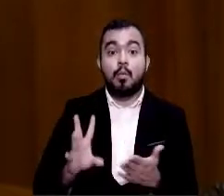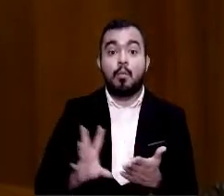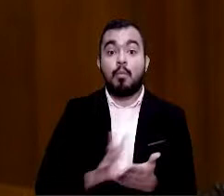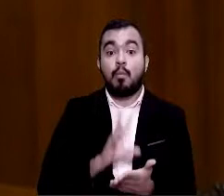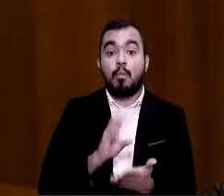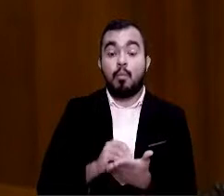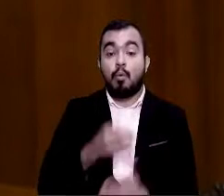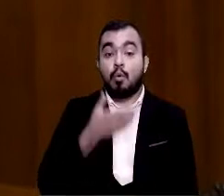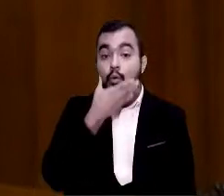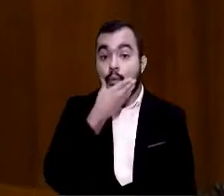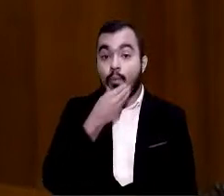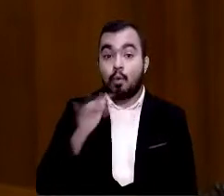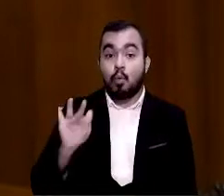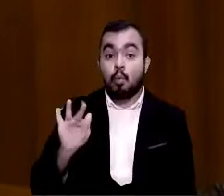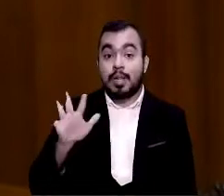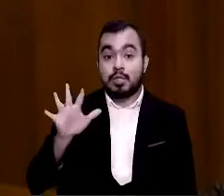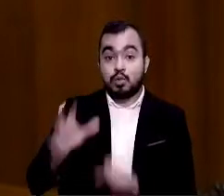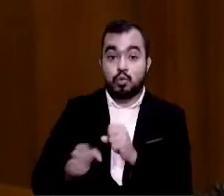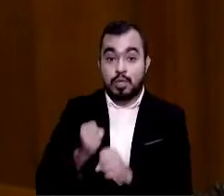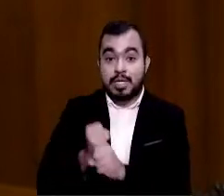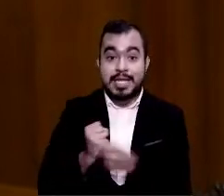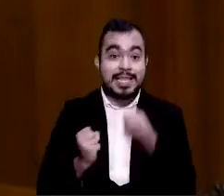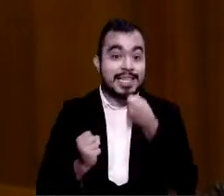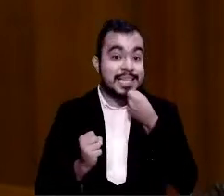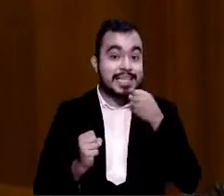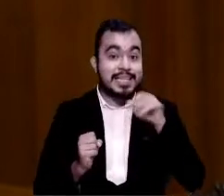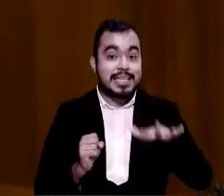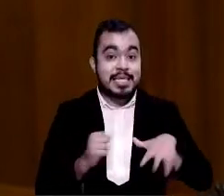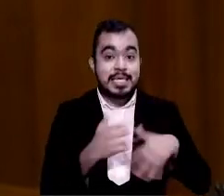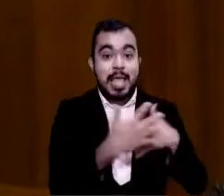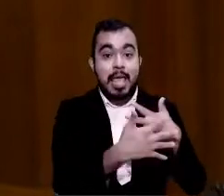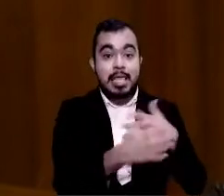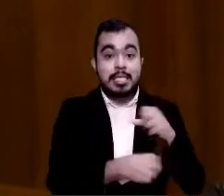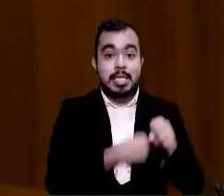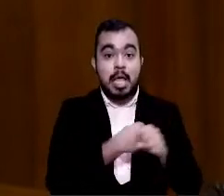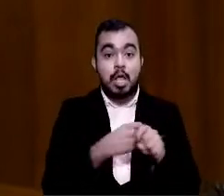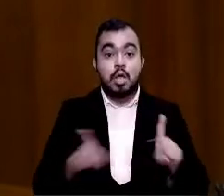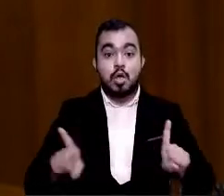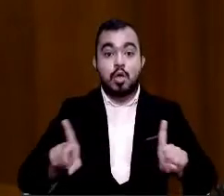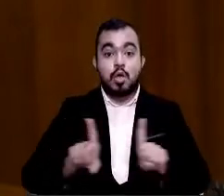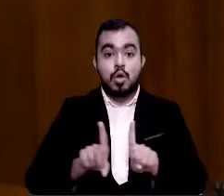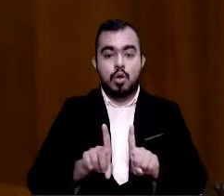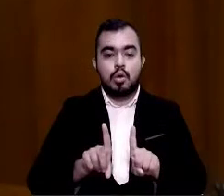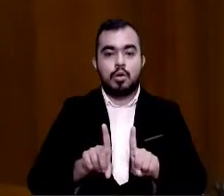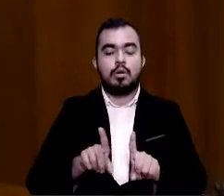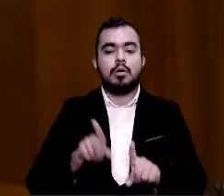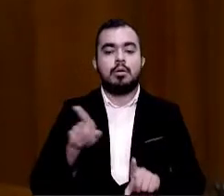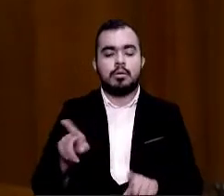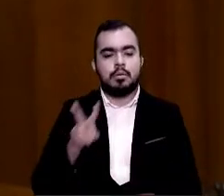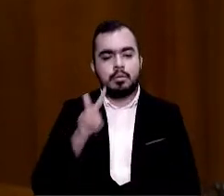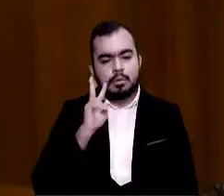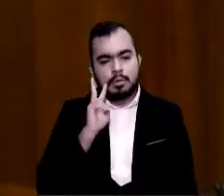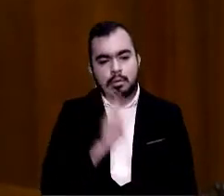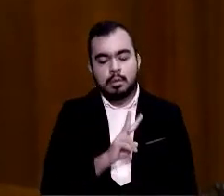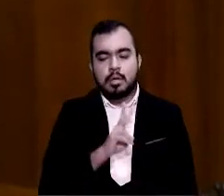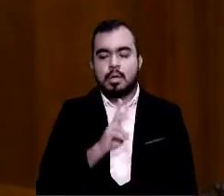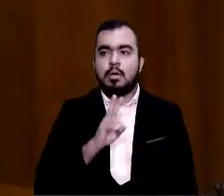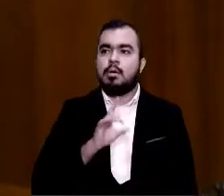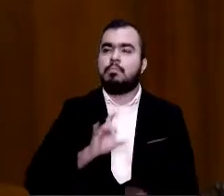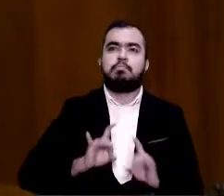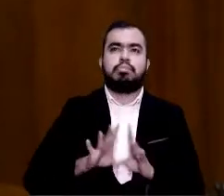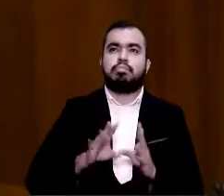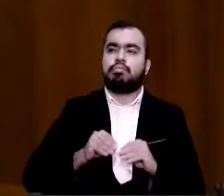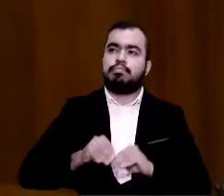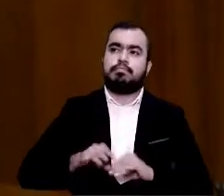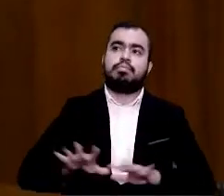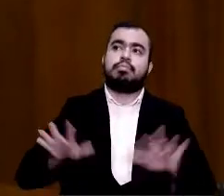hombre de 45 años de edad y una niña de 15 años. Solo porque este caso tomó revuelo en las redes sociales, la